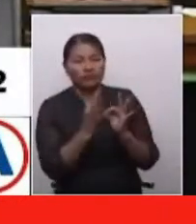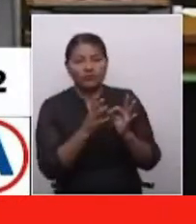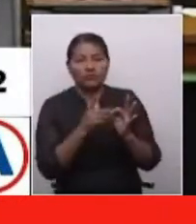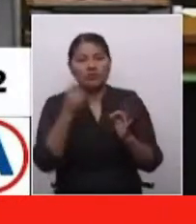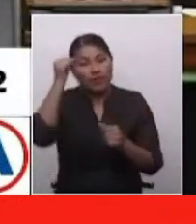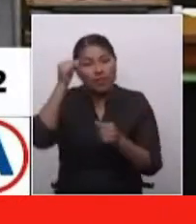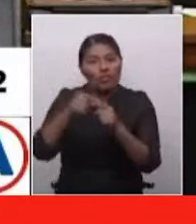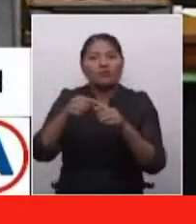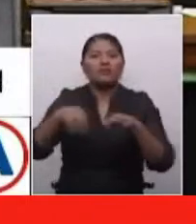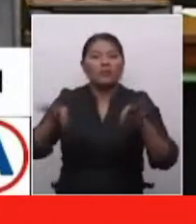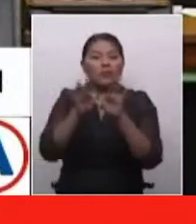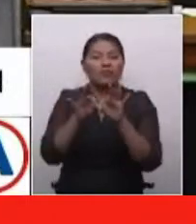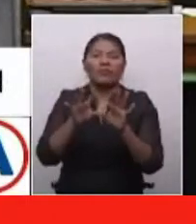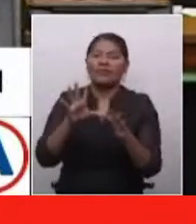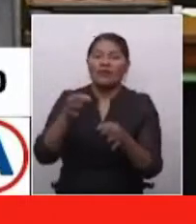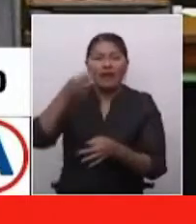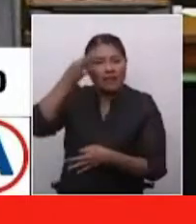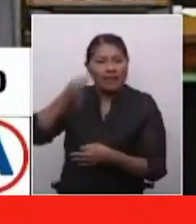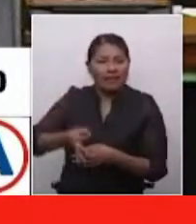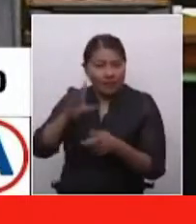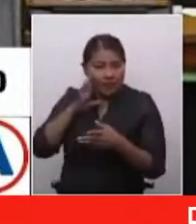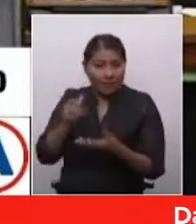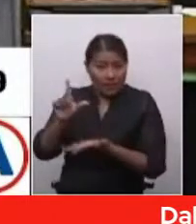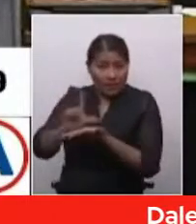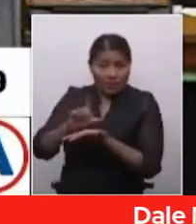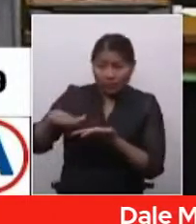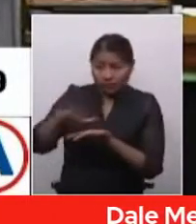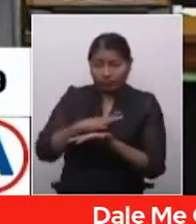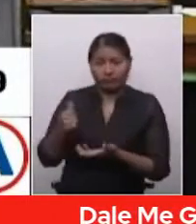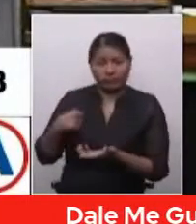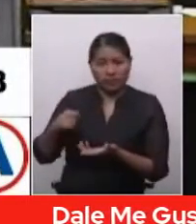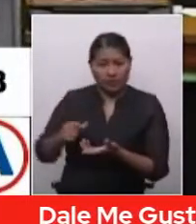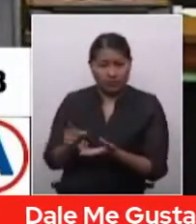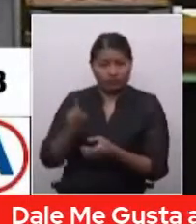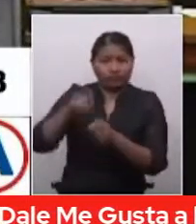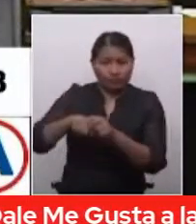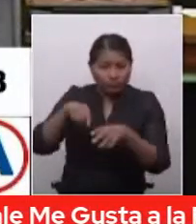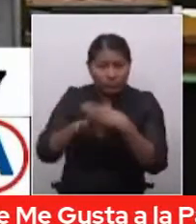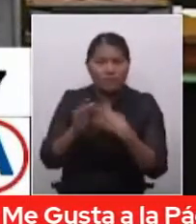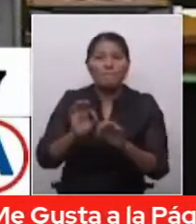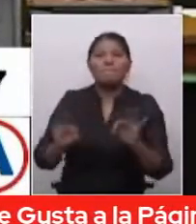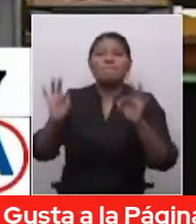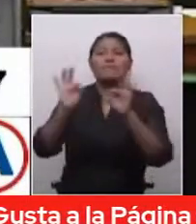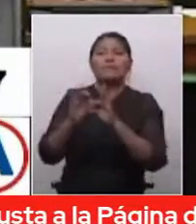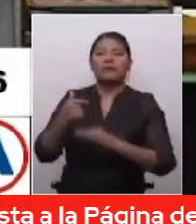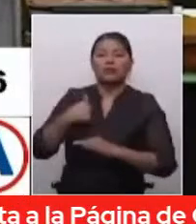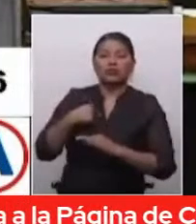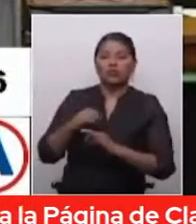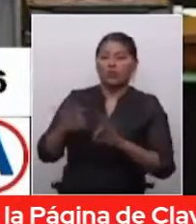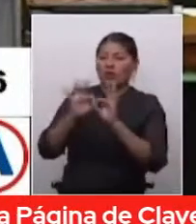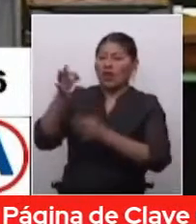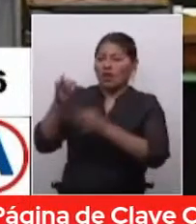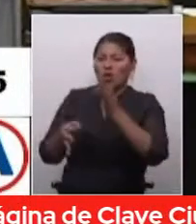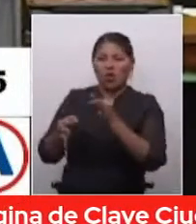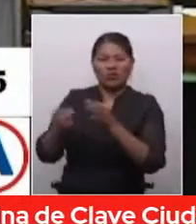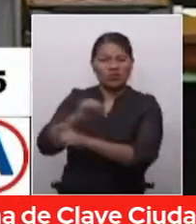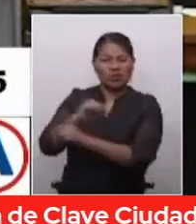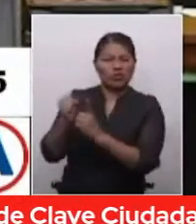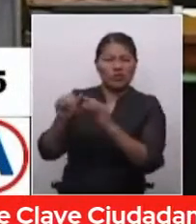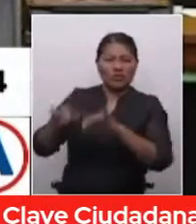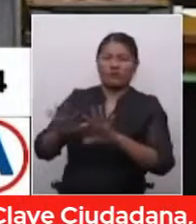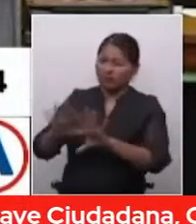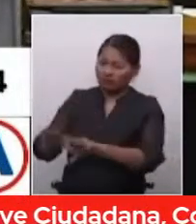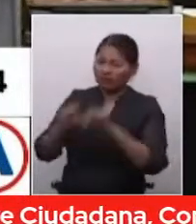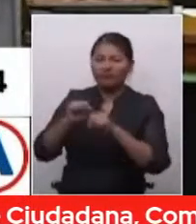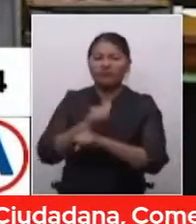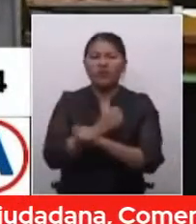integración. Creemos en que el alcalde, para luchar contra la delincuencia, tiene que primero derrotar la injusticia social. Tiene que